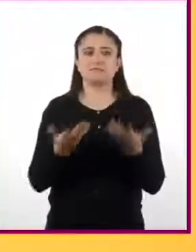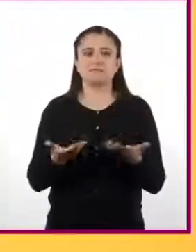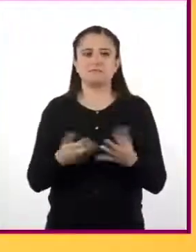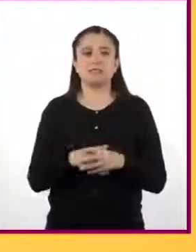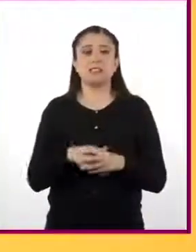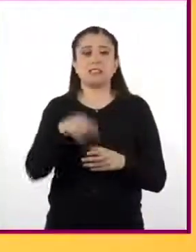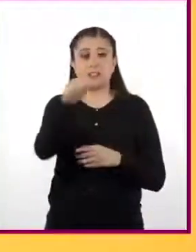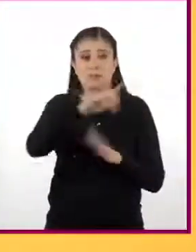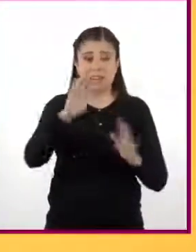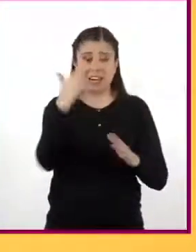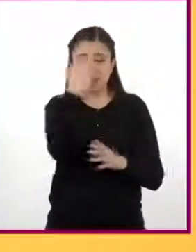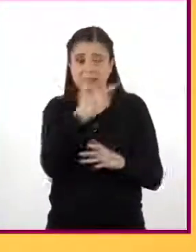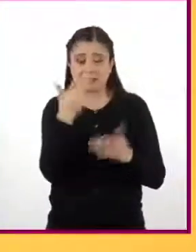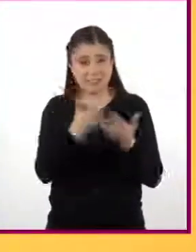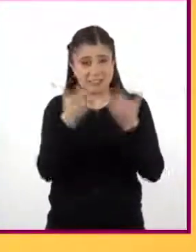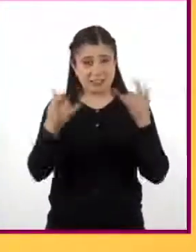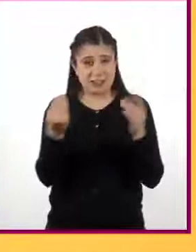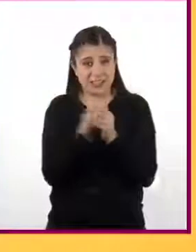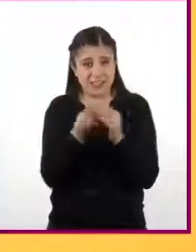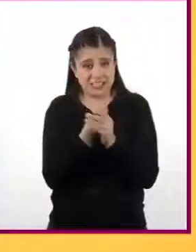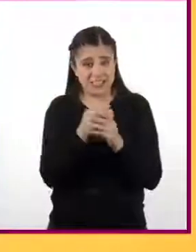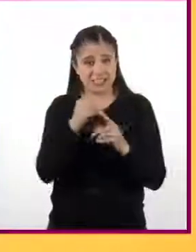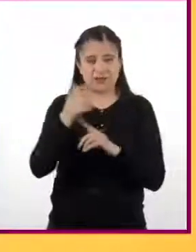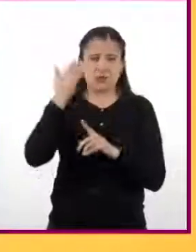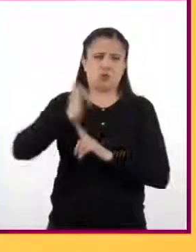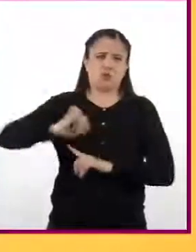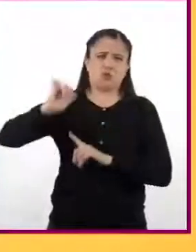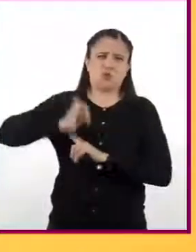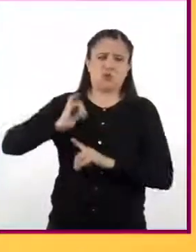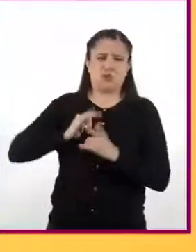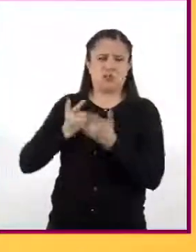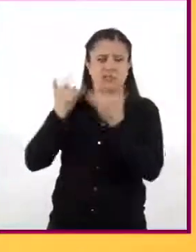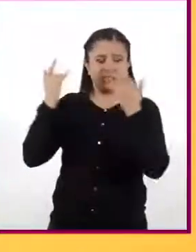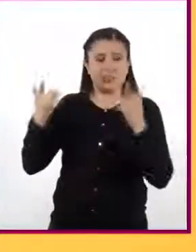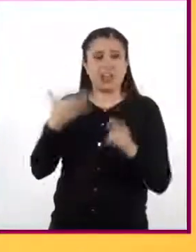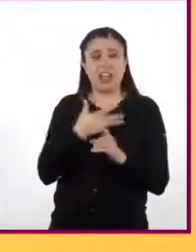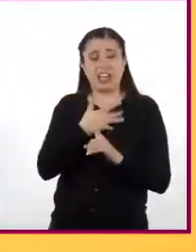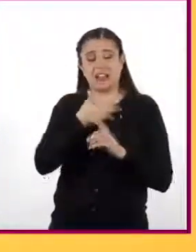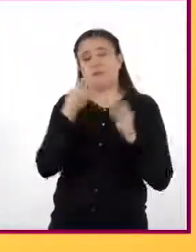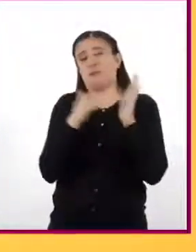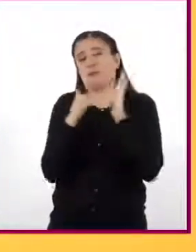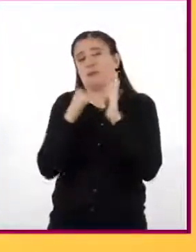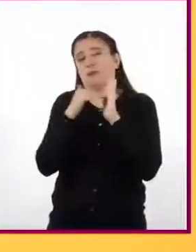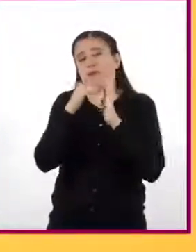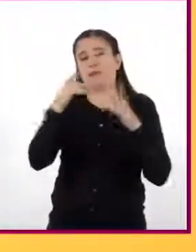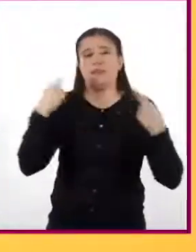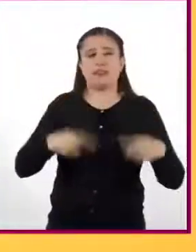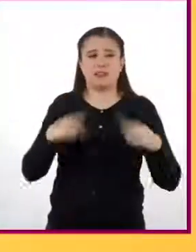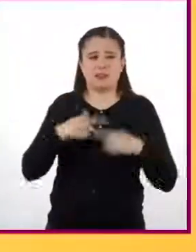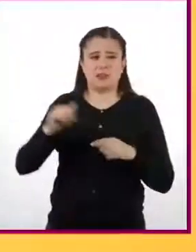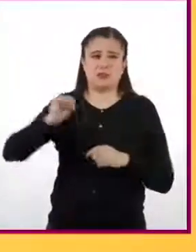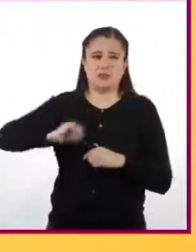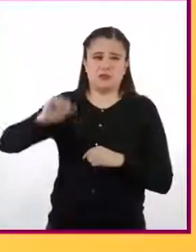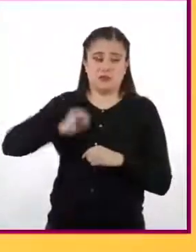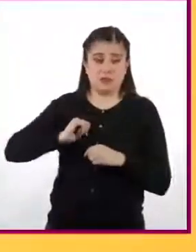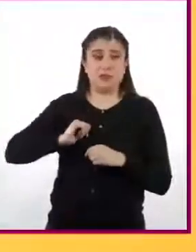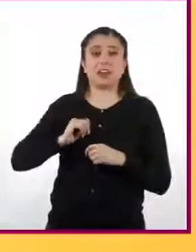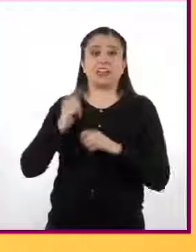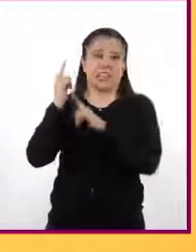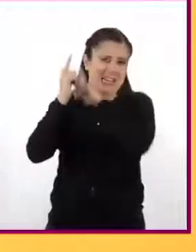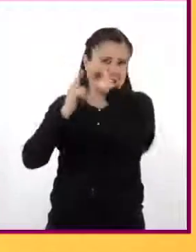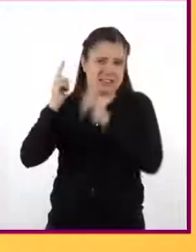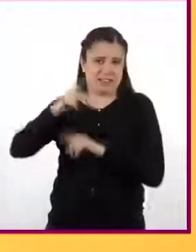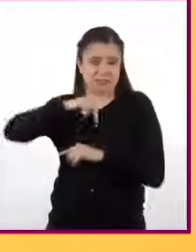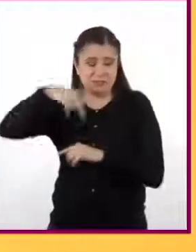han revisado que la democracia ateniense estaba formada por cientos de miles de personas, lo cual permitía que